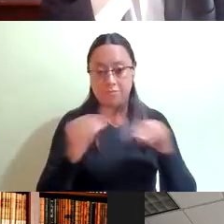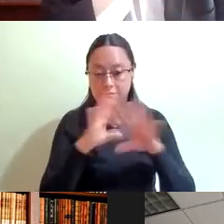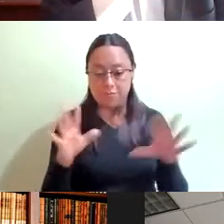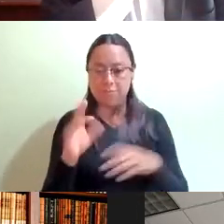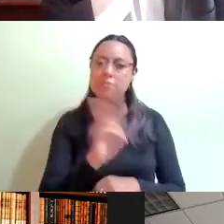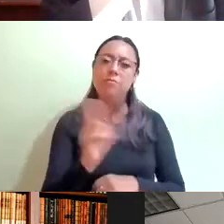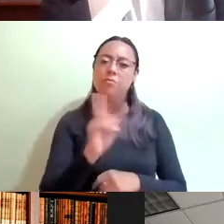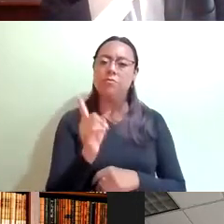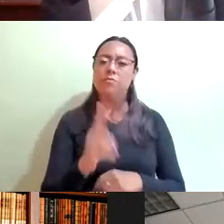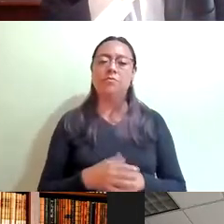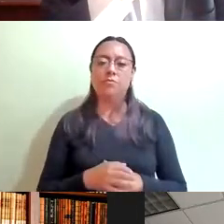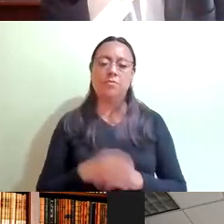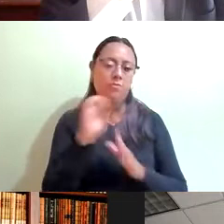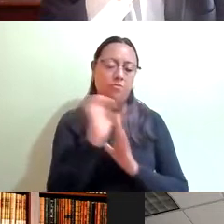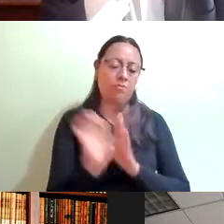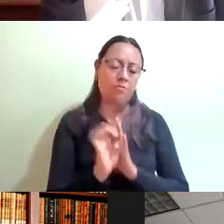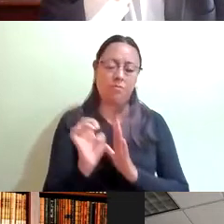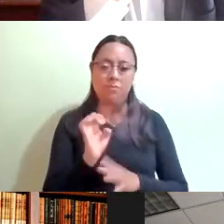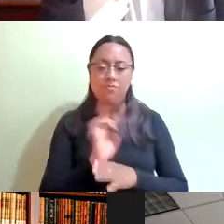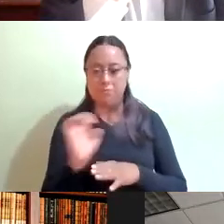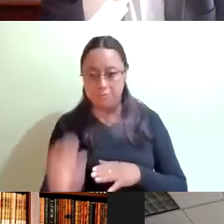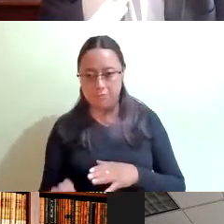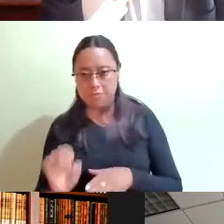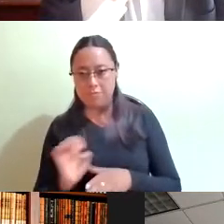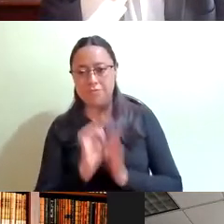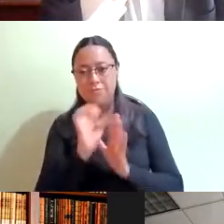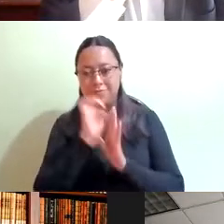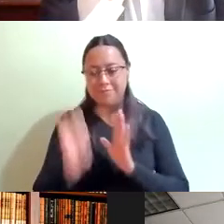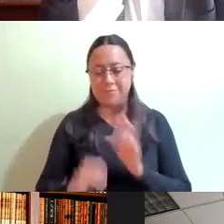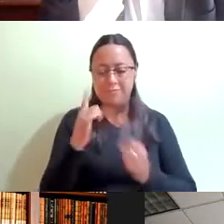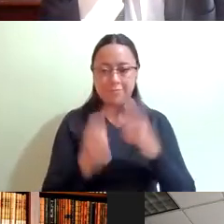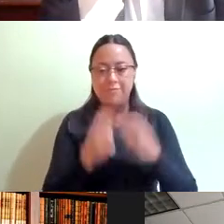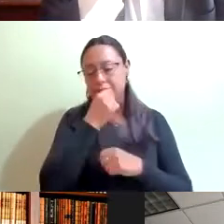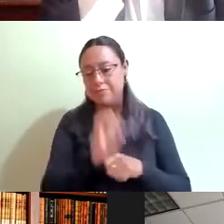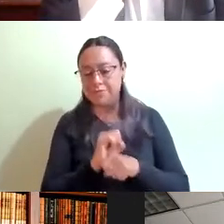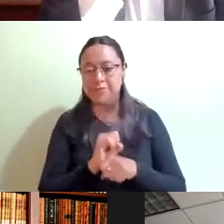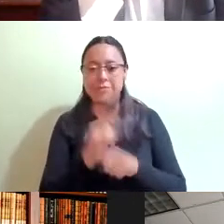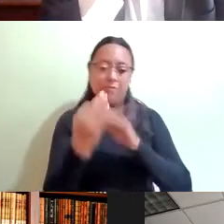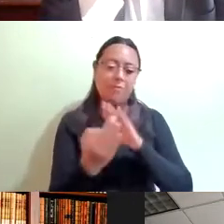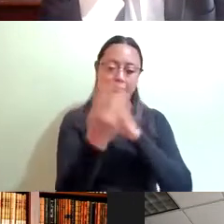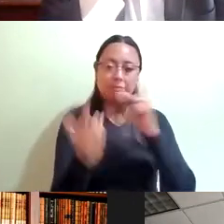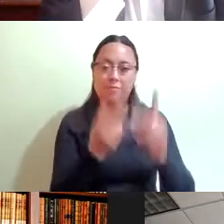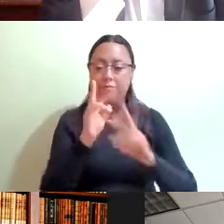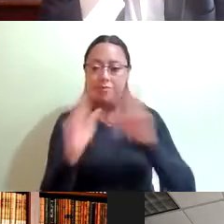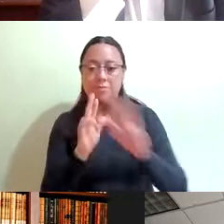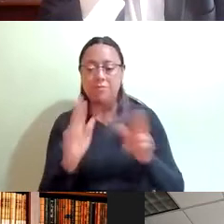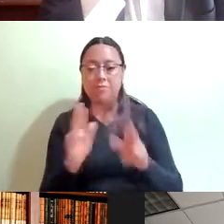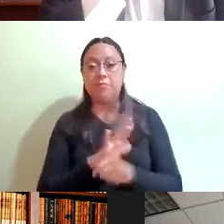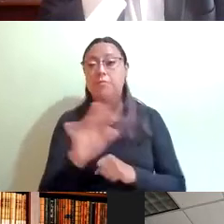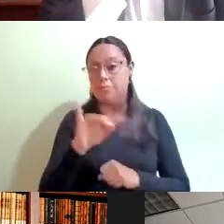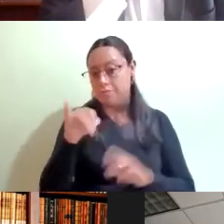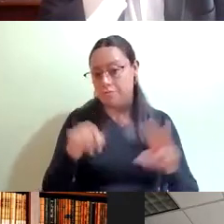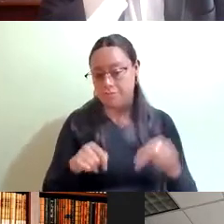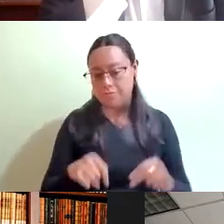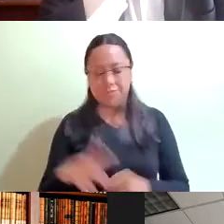cual secretarías las que deban de comparecer, como bien dice el diputado Roifit, pues en teoría todos tendrían que comparecer ante el Pleno, donde la ley no